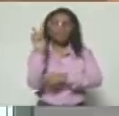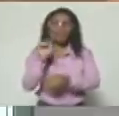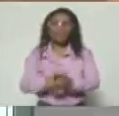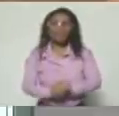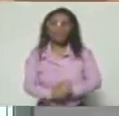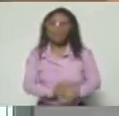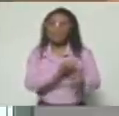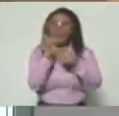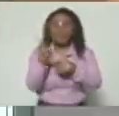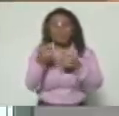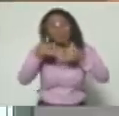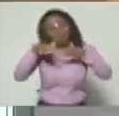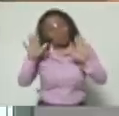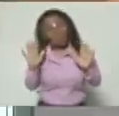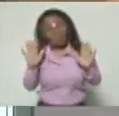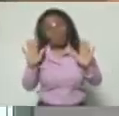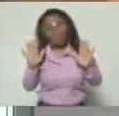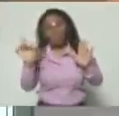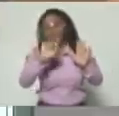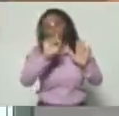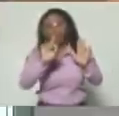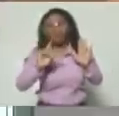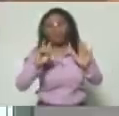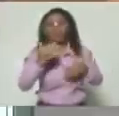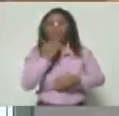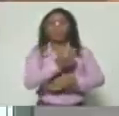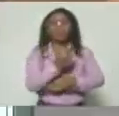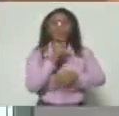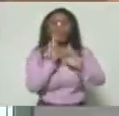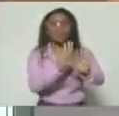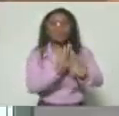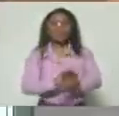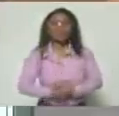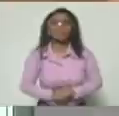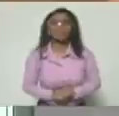Y eso, por supuesto, no lo vamos a permitir.